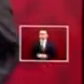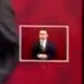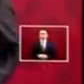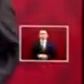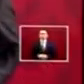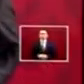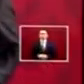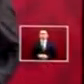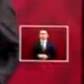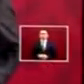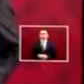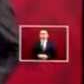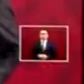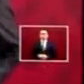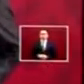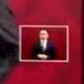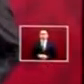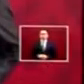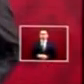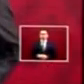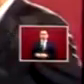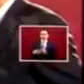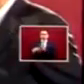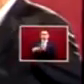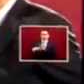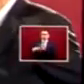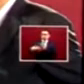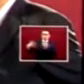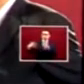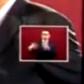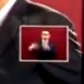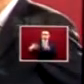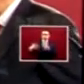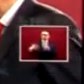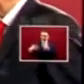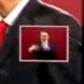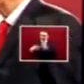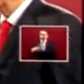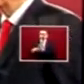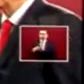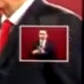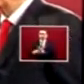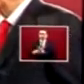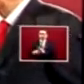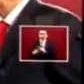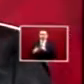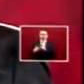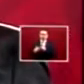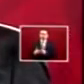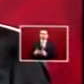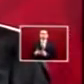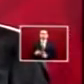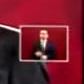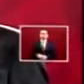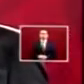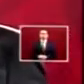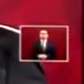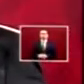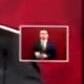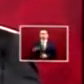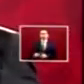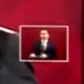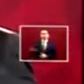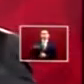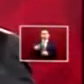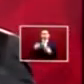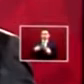De ese tamaño van a ser los impactos. Así que esto ha dicho el presidente esta mañana. Un evento en Tijuana